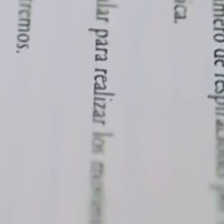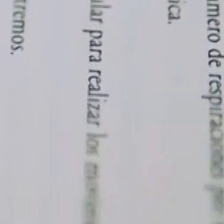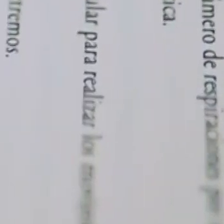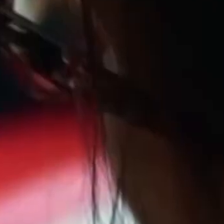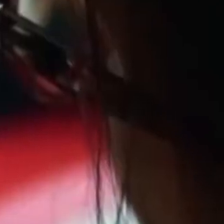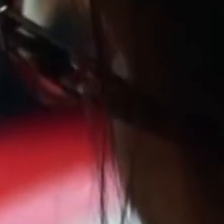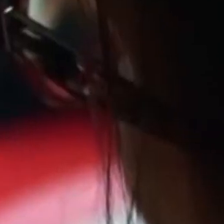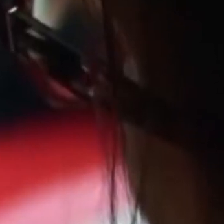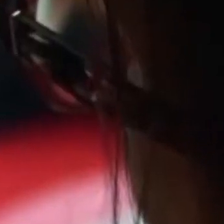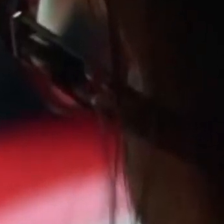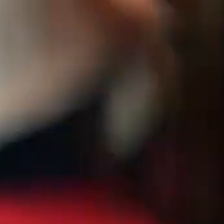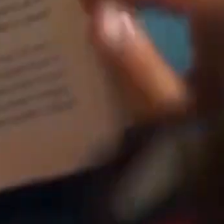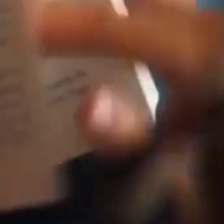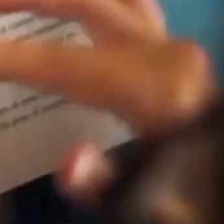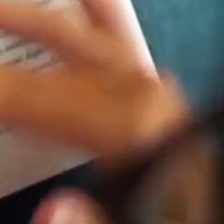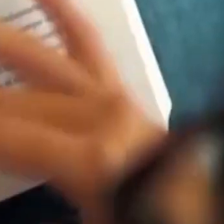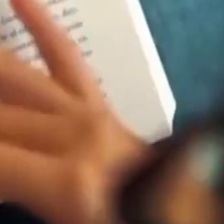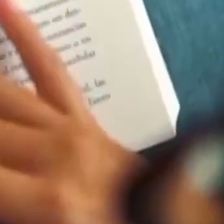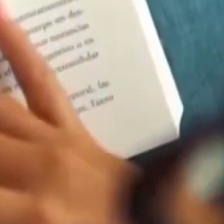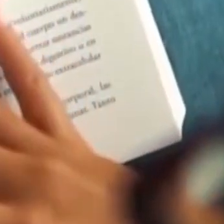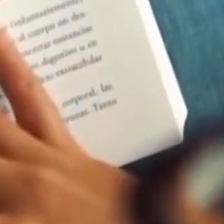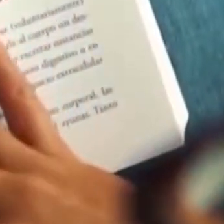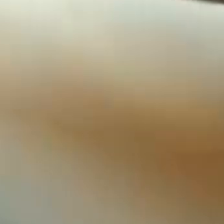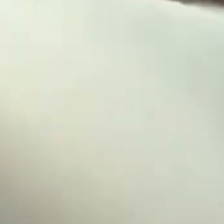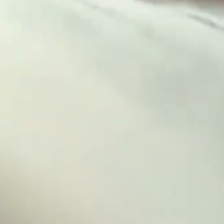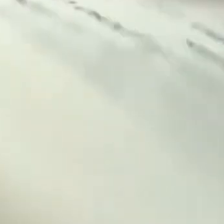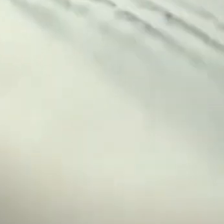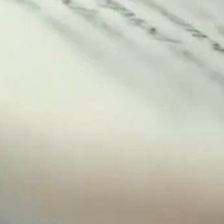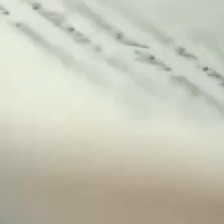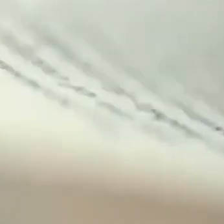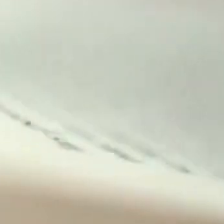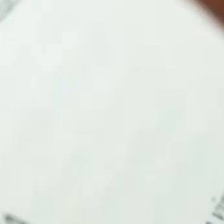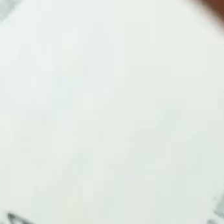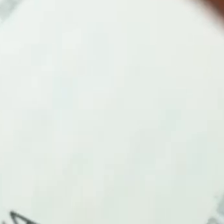poder sanador de los alimentos en el tratamiento de las enfermedades.